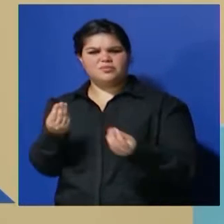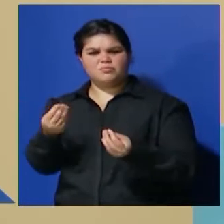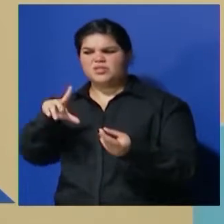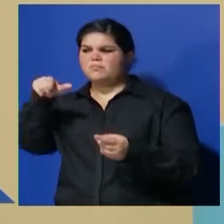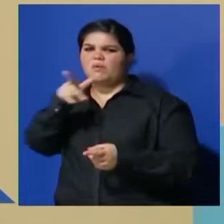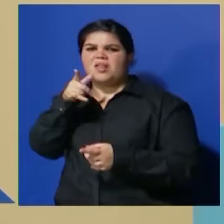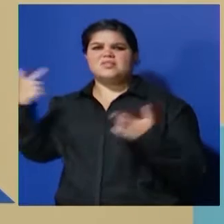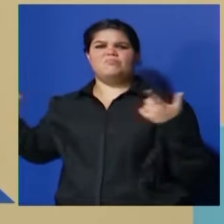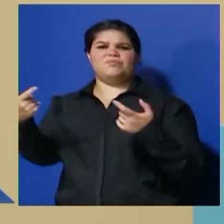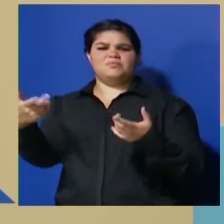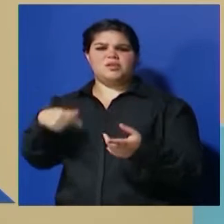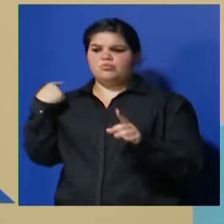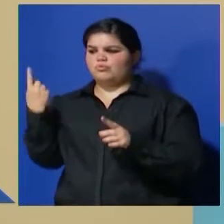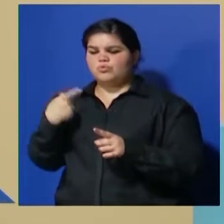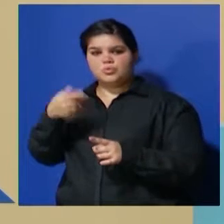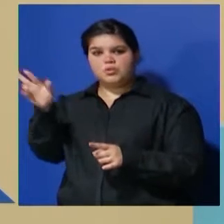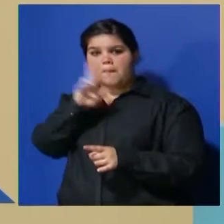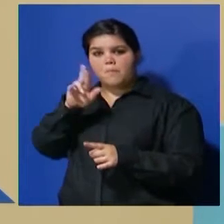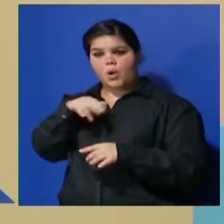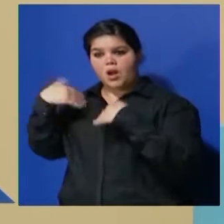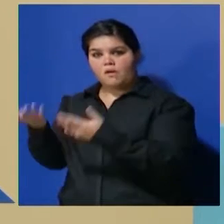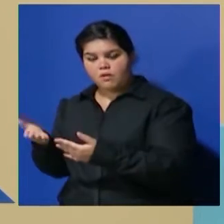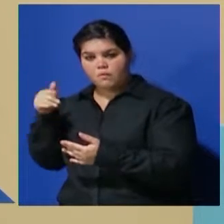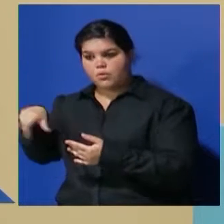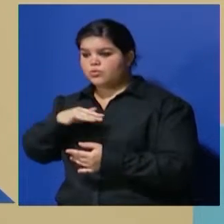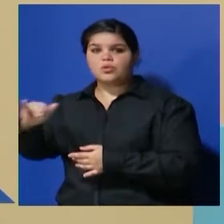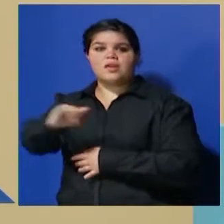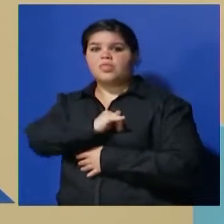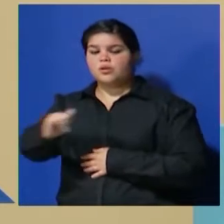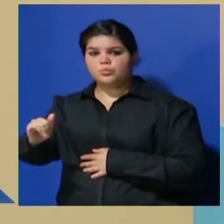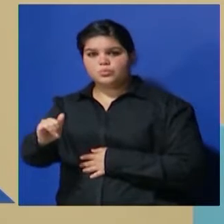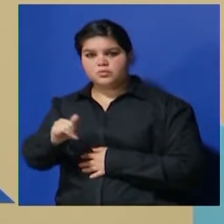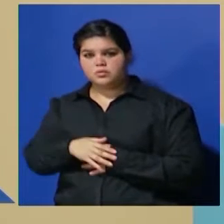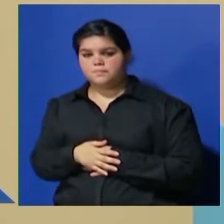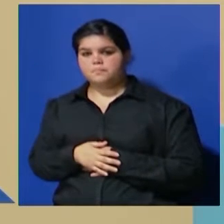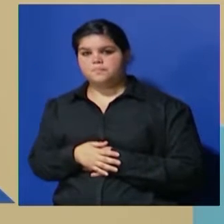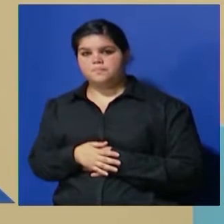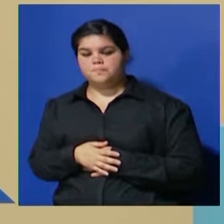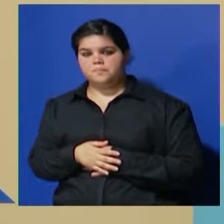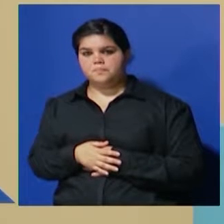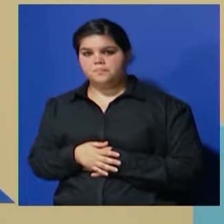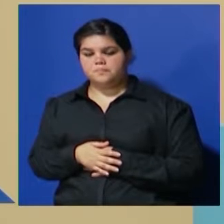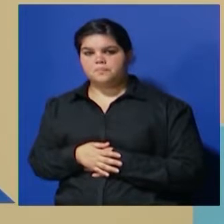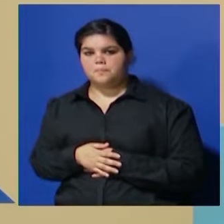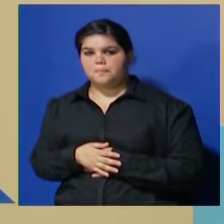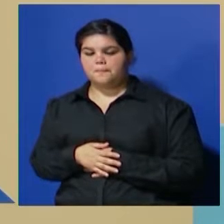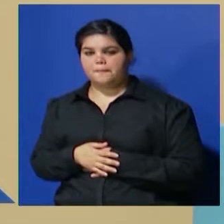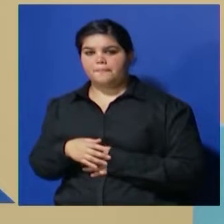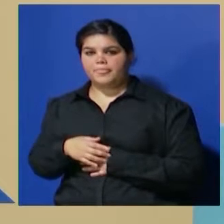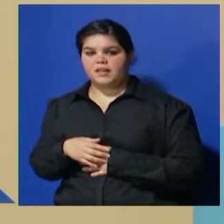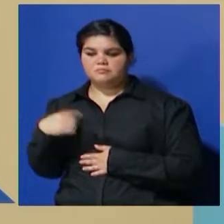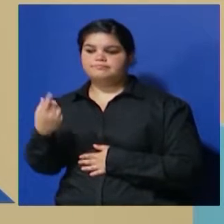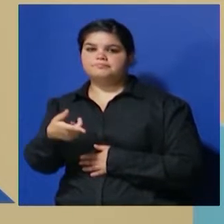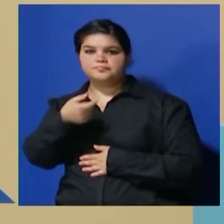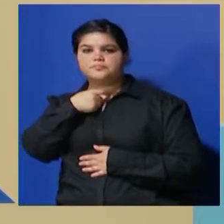es algo que nosotras feministas vamos a denunciar y vamos a tratar